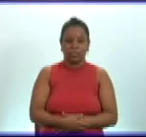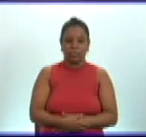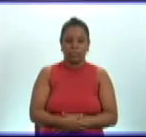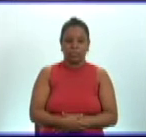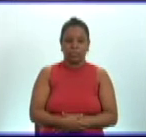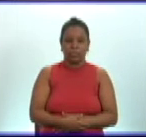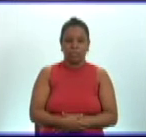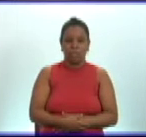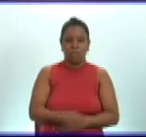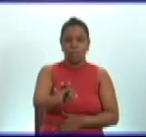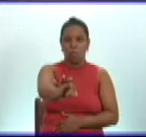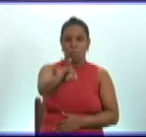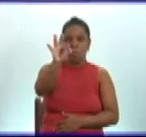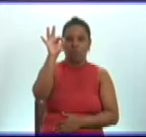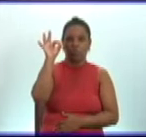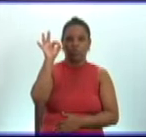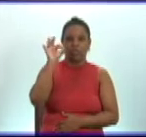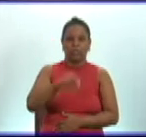Por sorteo.